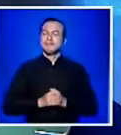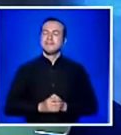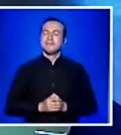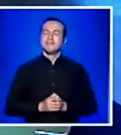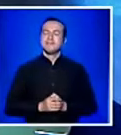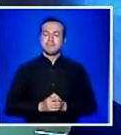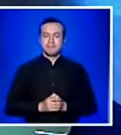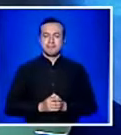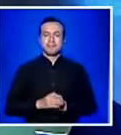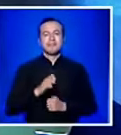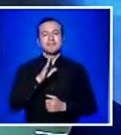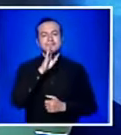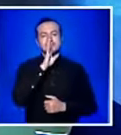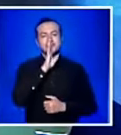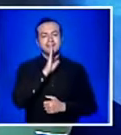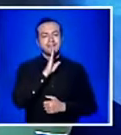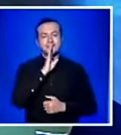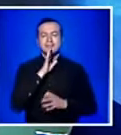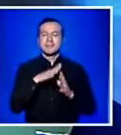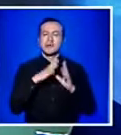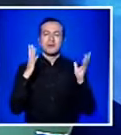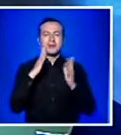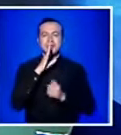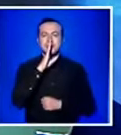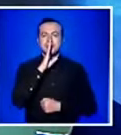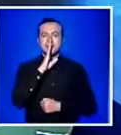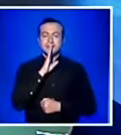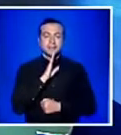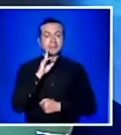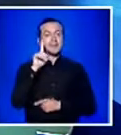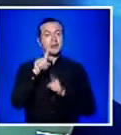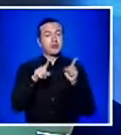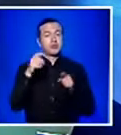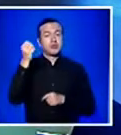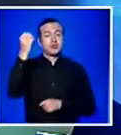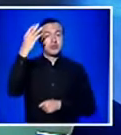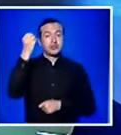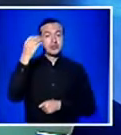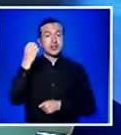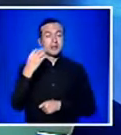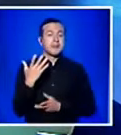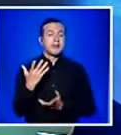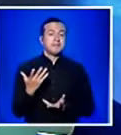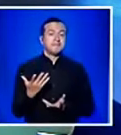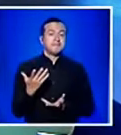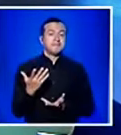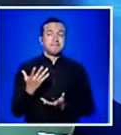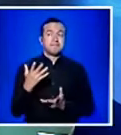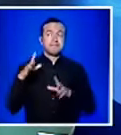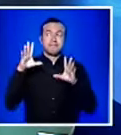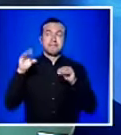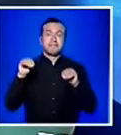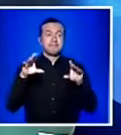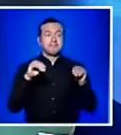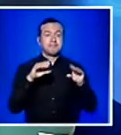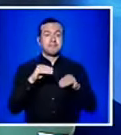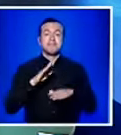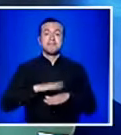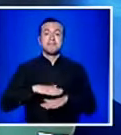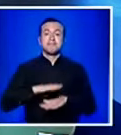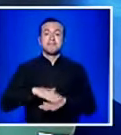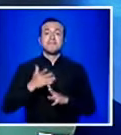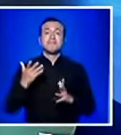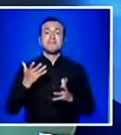todo, mucha paciencia. Mucha paciencia, Mucha paciencia, porque también varios semáforos a esta hora ya no están funcionando debido a los cortes de